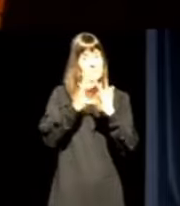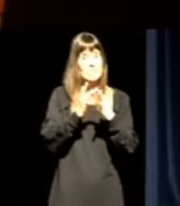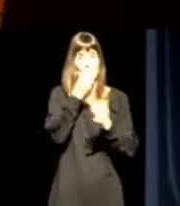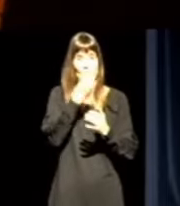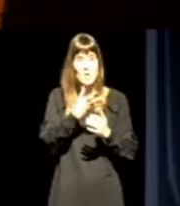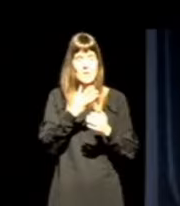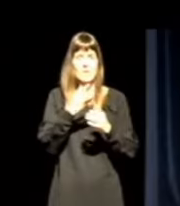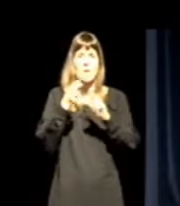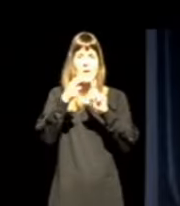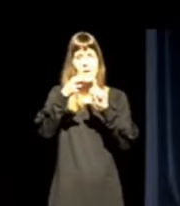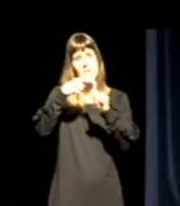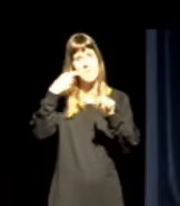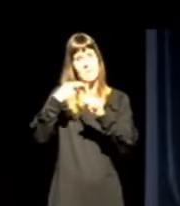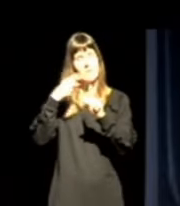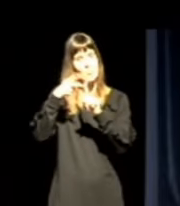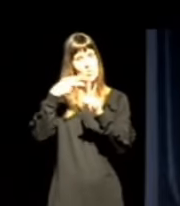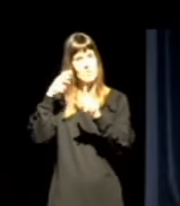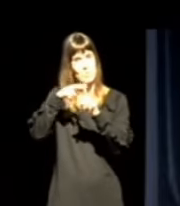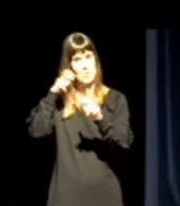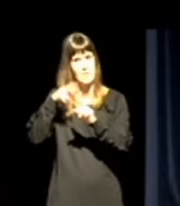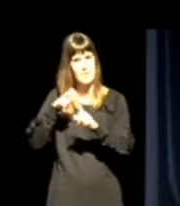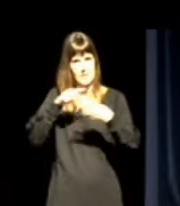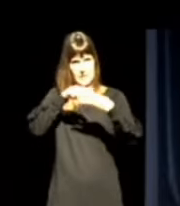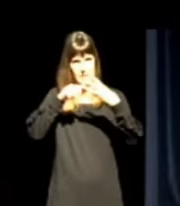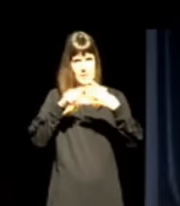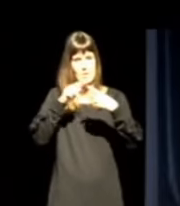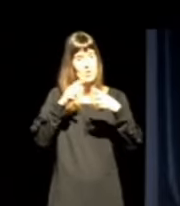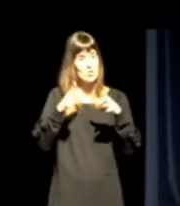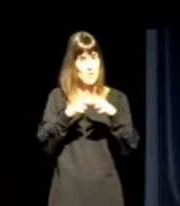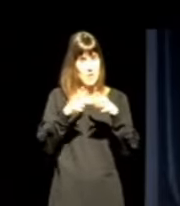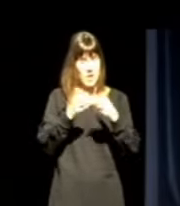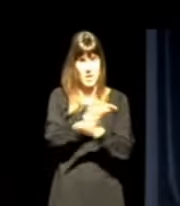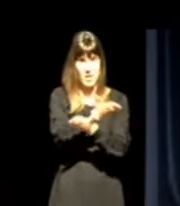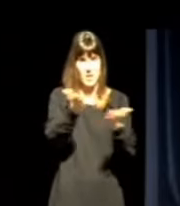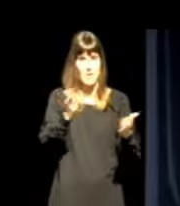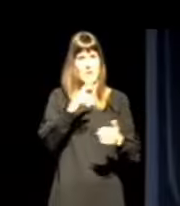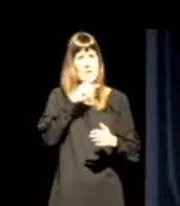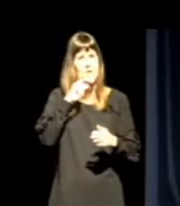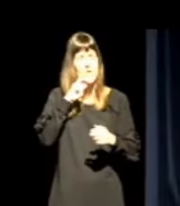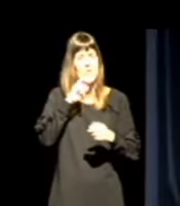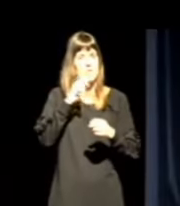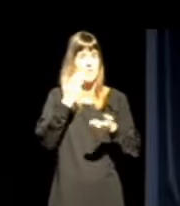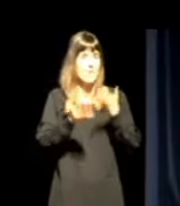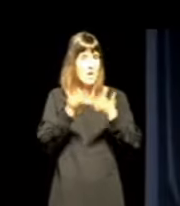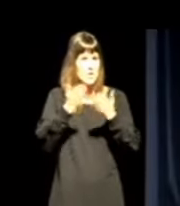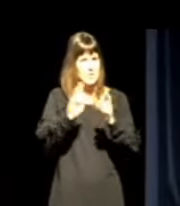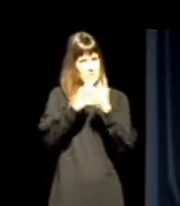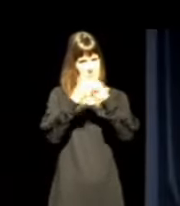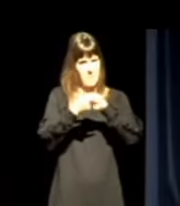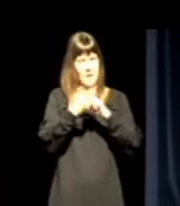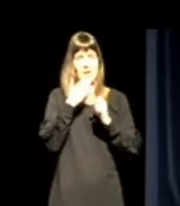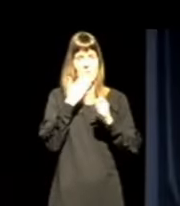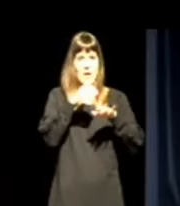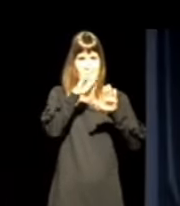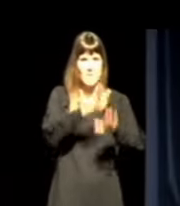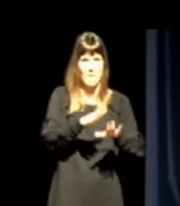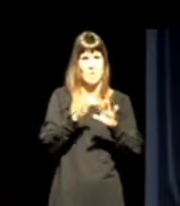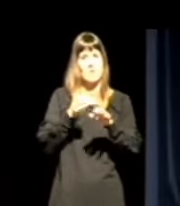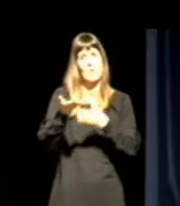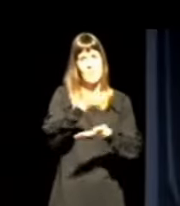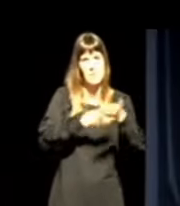Una dimensión social, hemos de cambiar los valores y proponer valores como de cooperación,